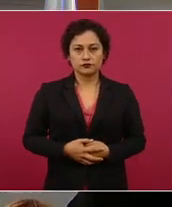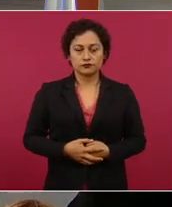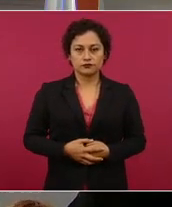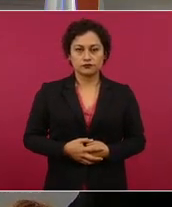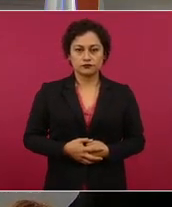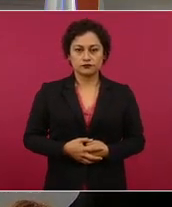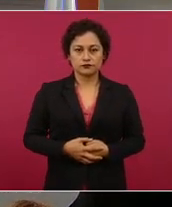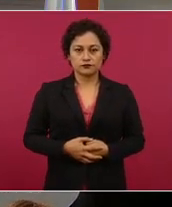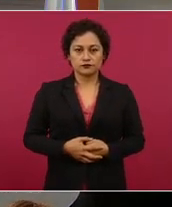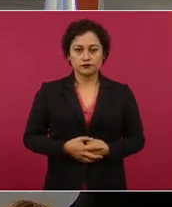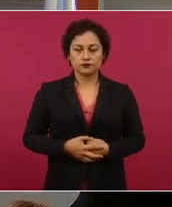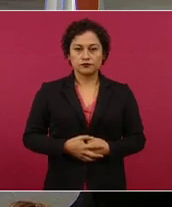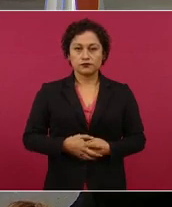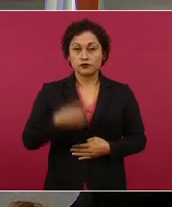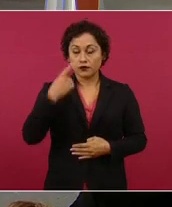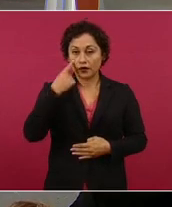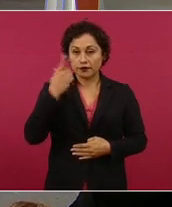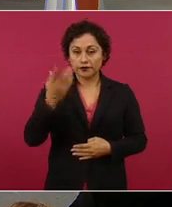A ver.